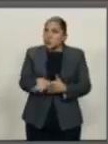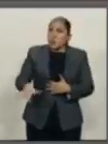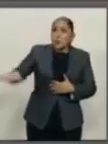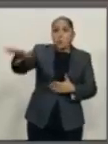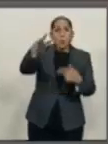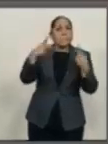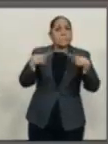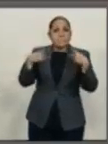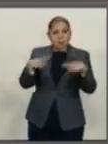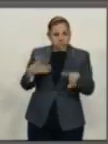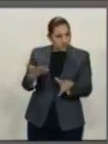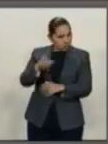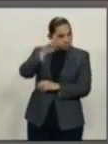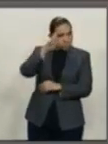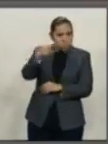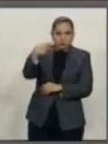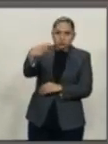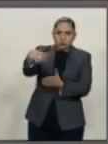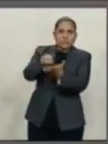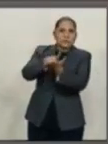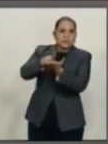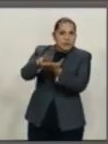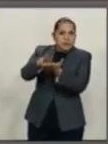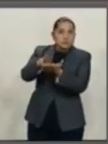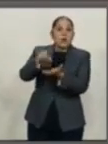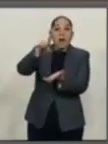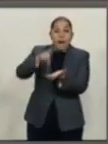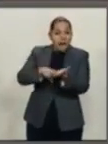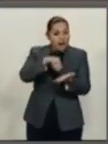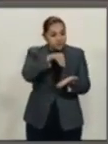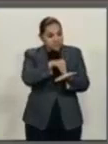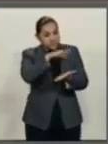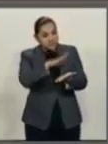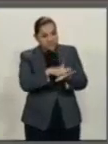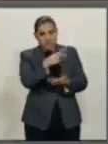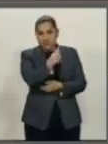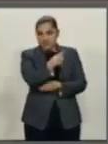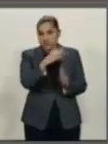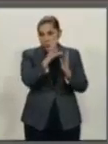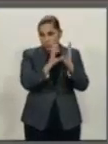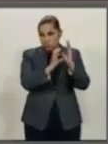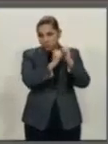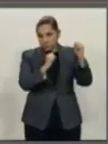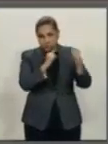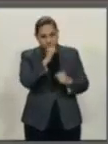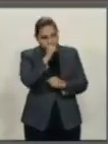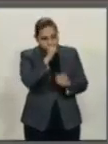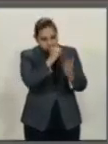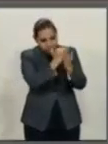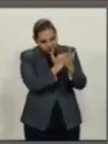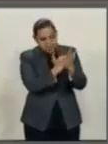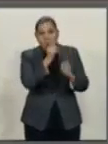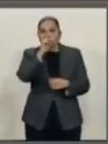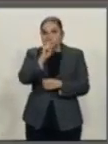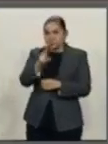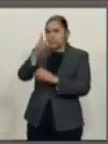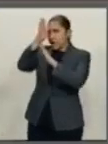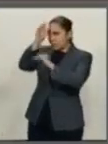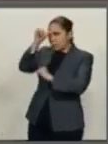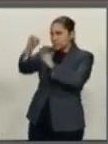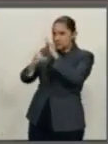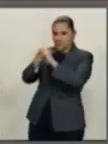derechos humanos reconocidos en esta Constitución y en los tratados internacionales de que el Estado mexicano sea